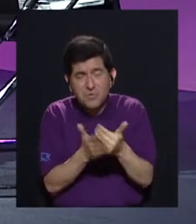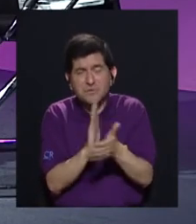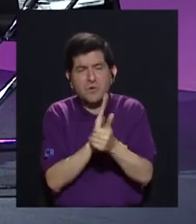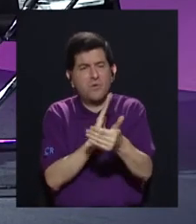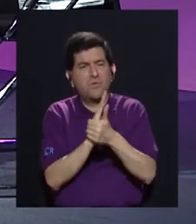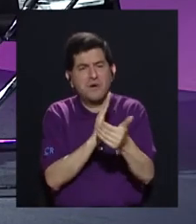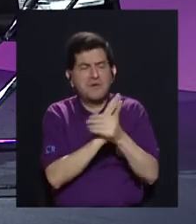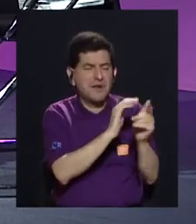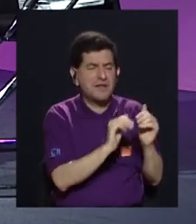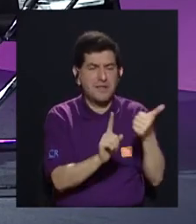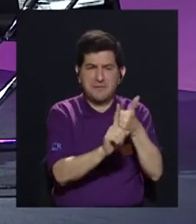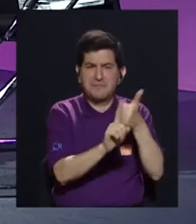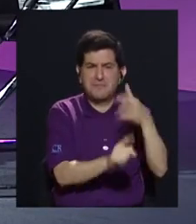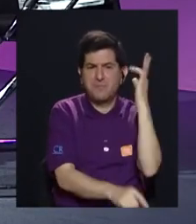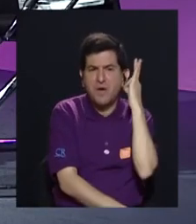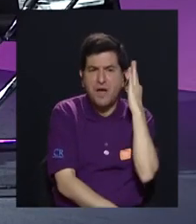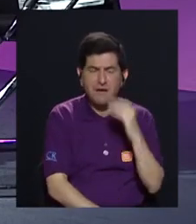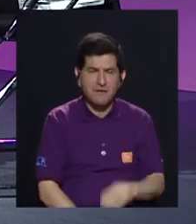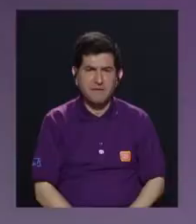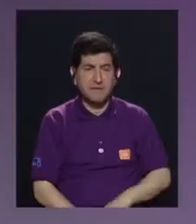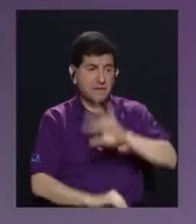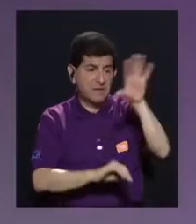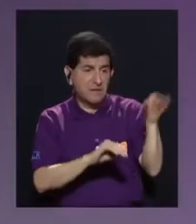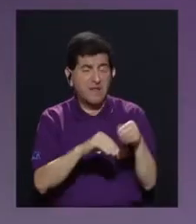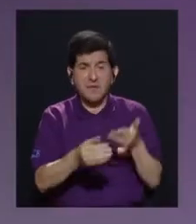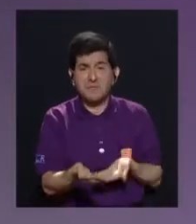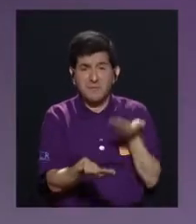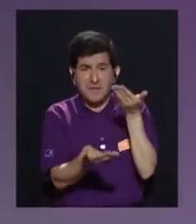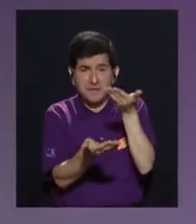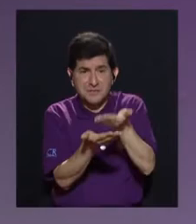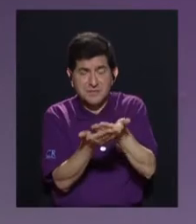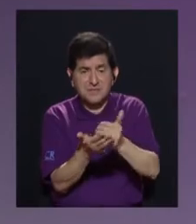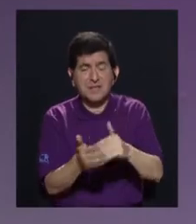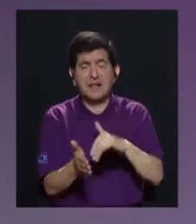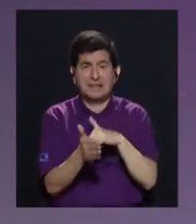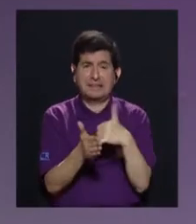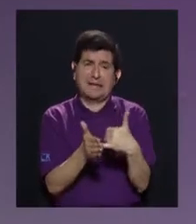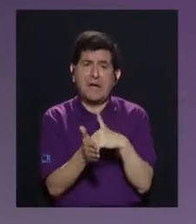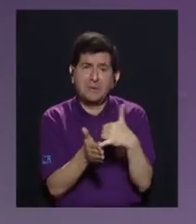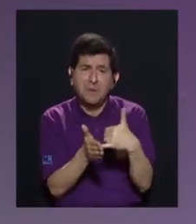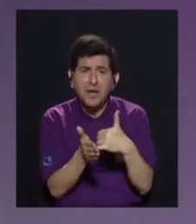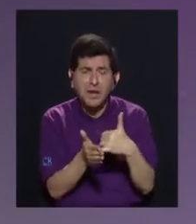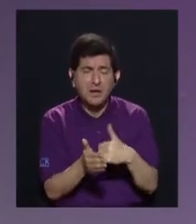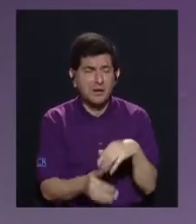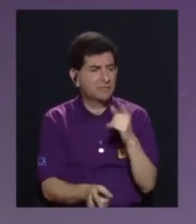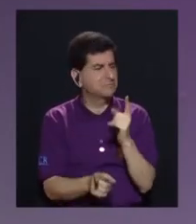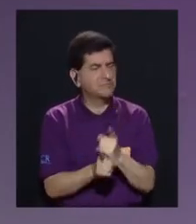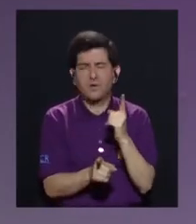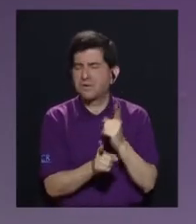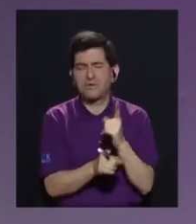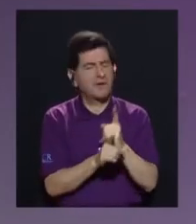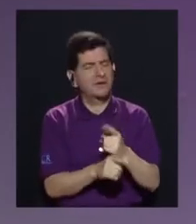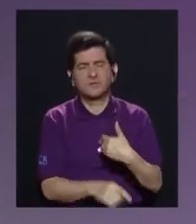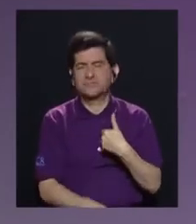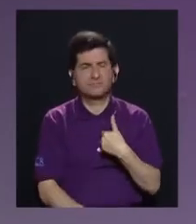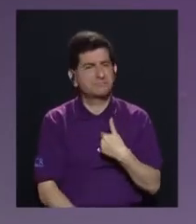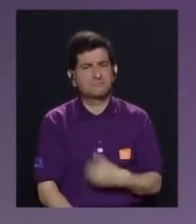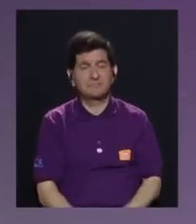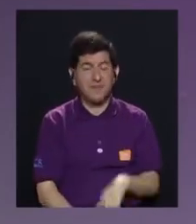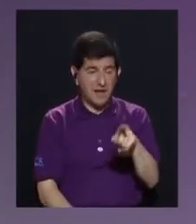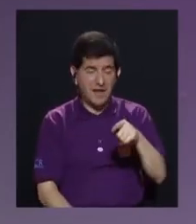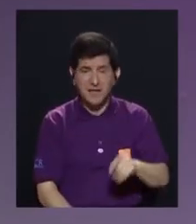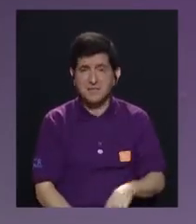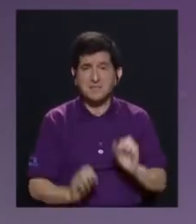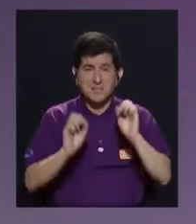capacidades de las propias mujeres y además las colocamos en una situación de vulnerabilidad que no deberíamos de tener este esta